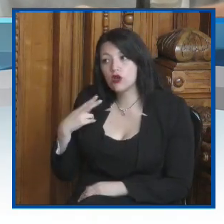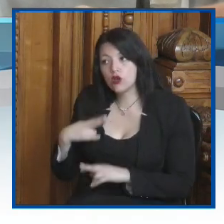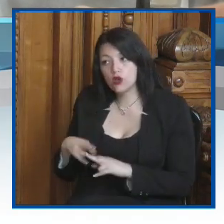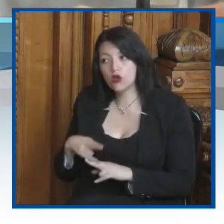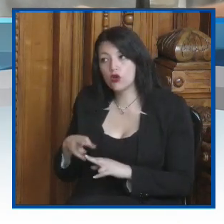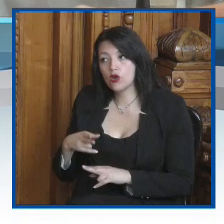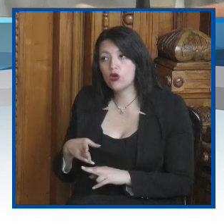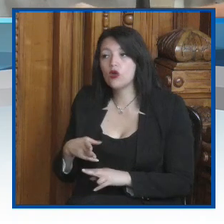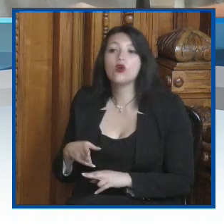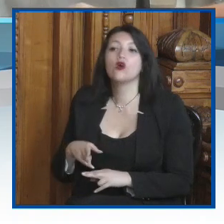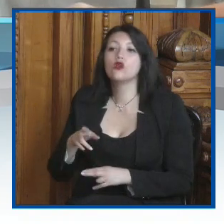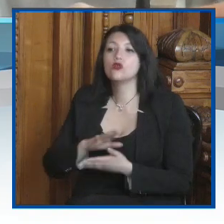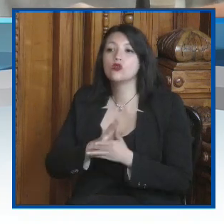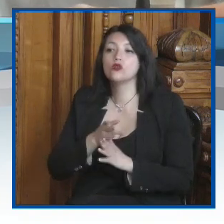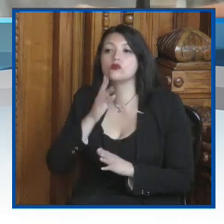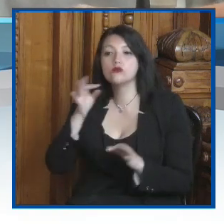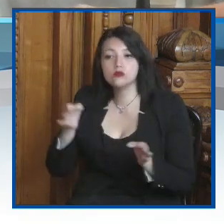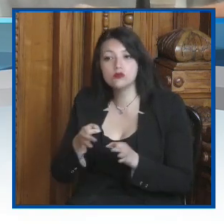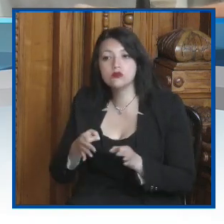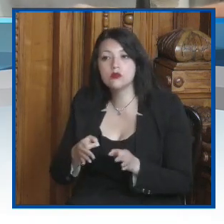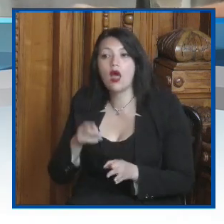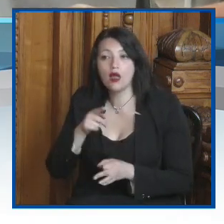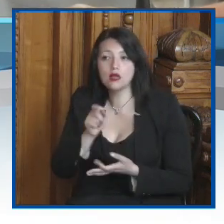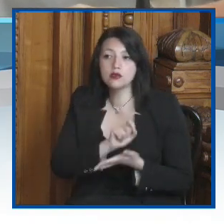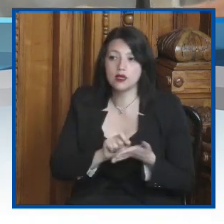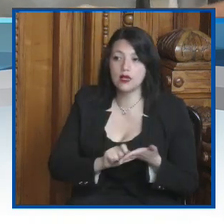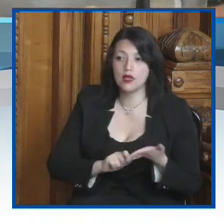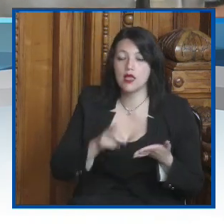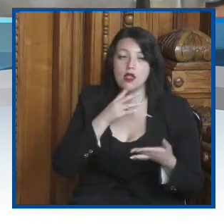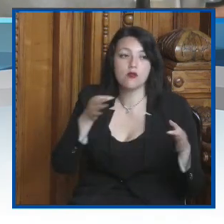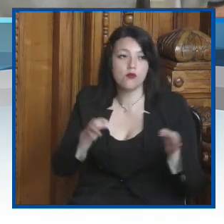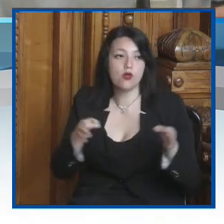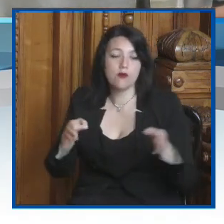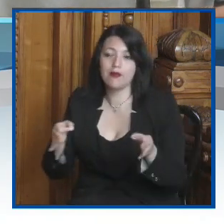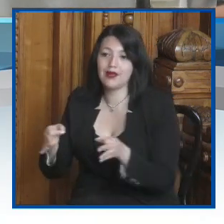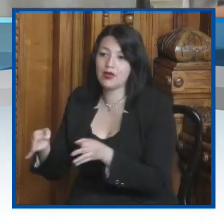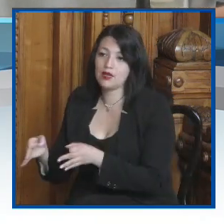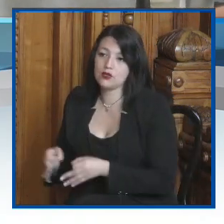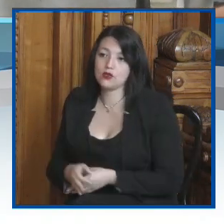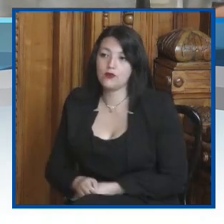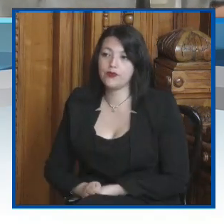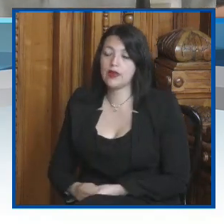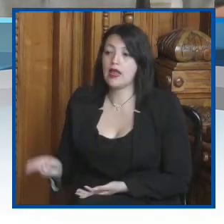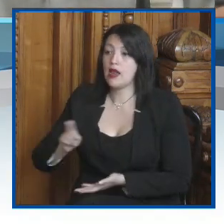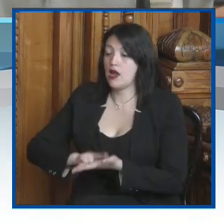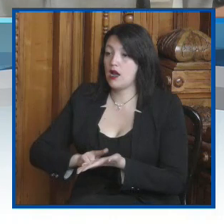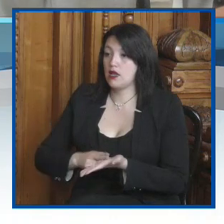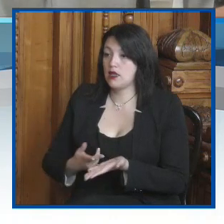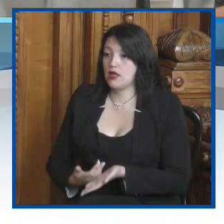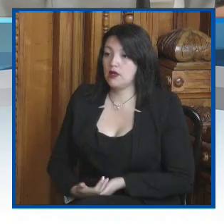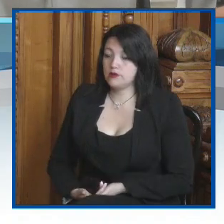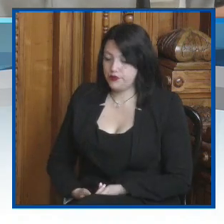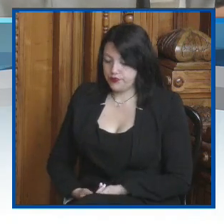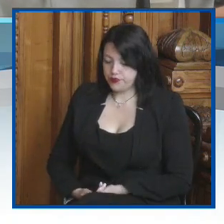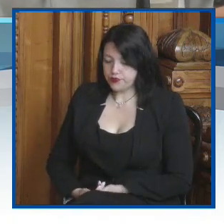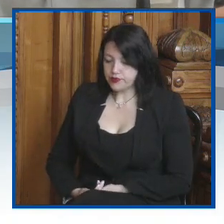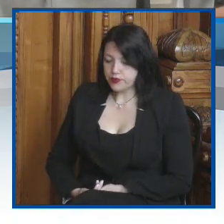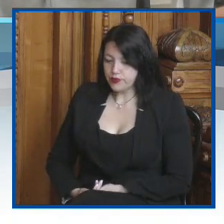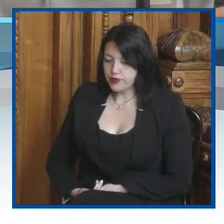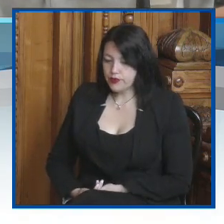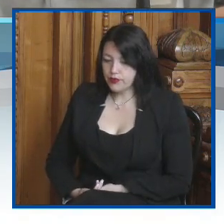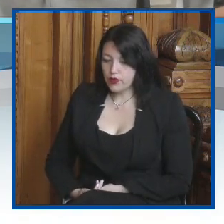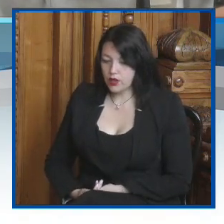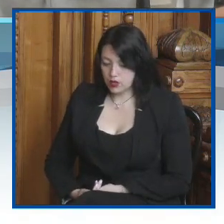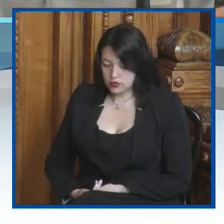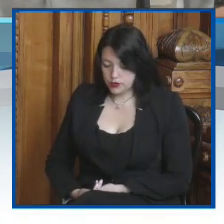dejar al papel con la a esta secretaría? Y así, la realidad es que nos pasó que bajamos